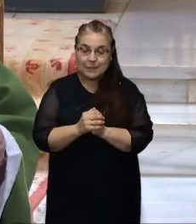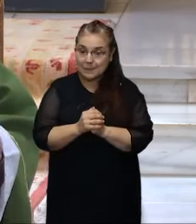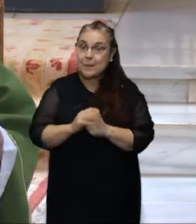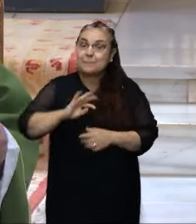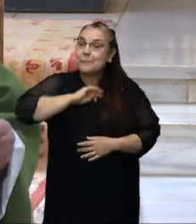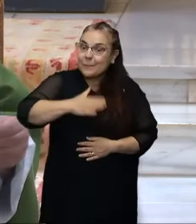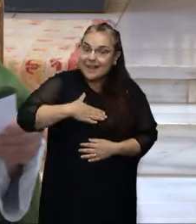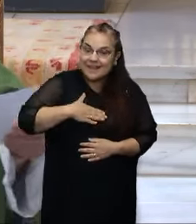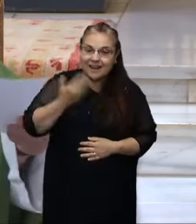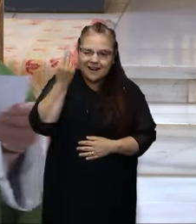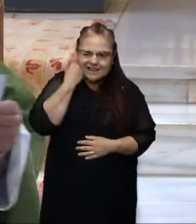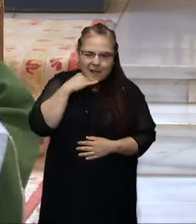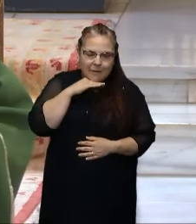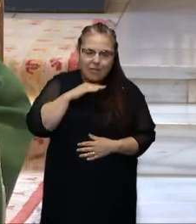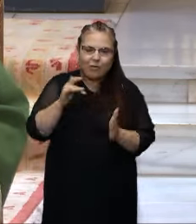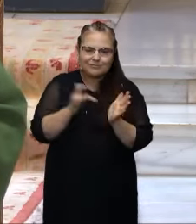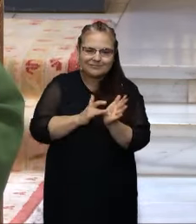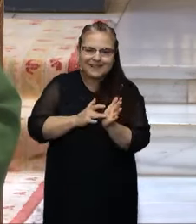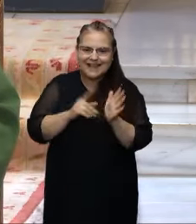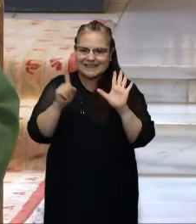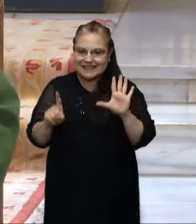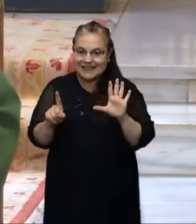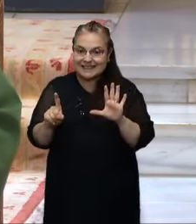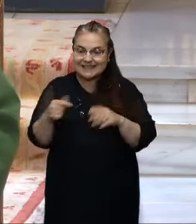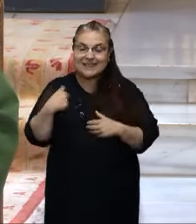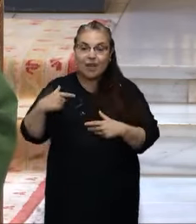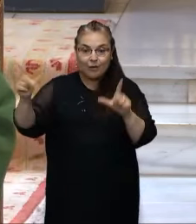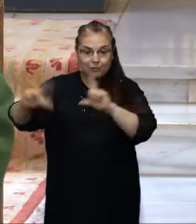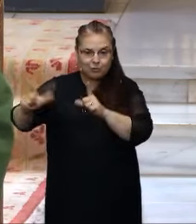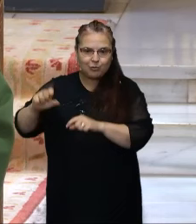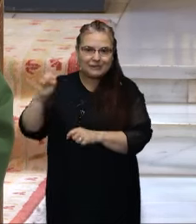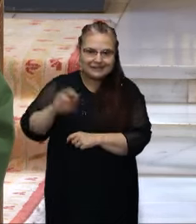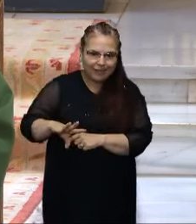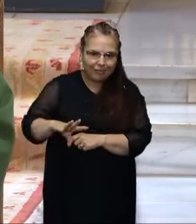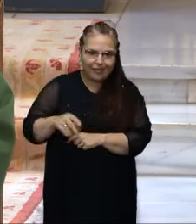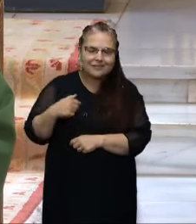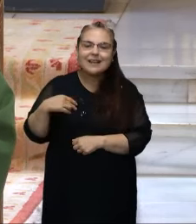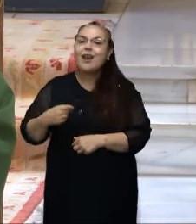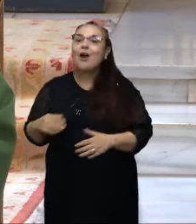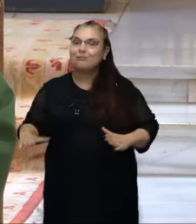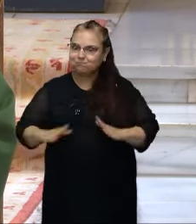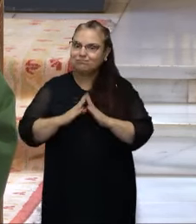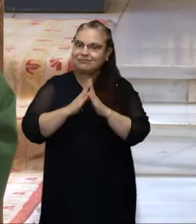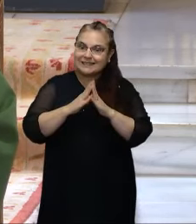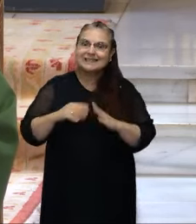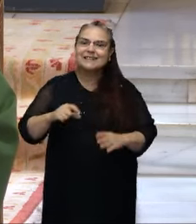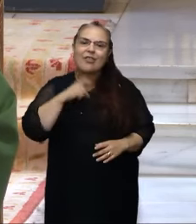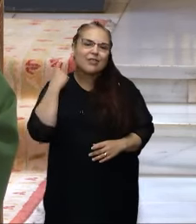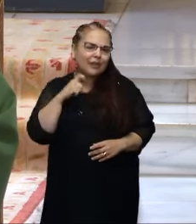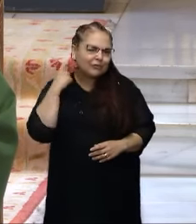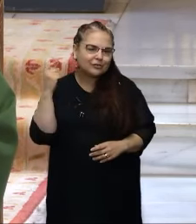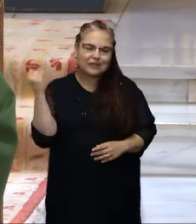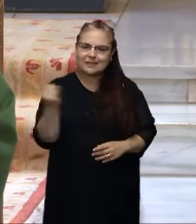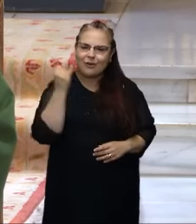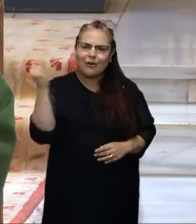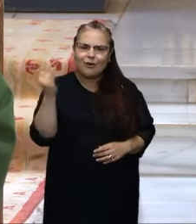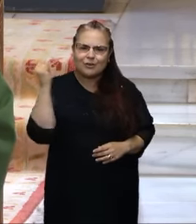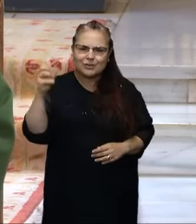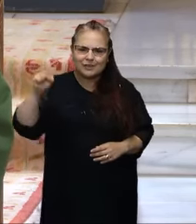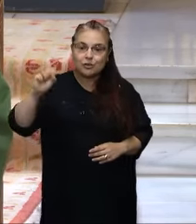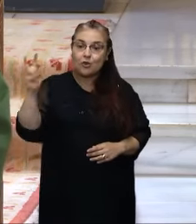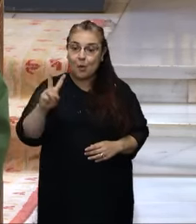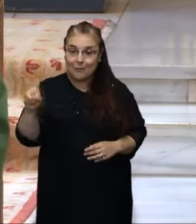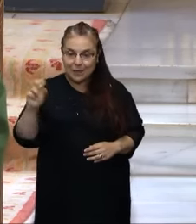Mañana sábado, 6 de julio, 13 les ofrece la consagración de los sacerdotes José Antonio Álvarez y Vicente